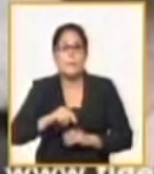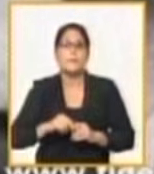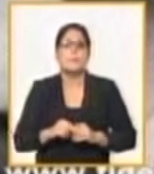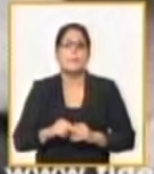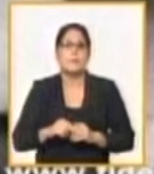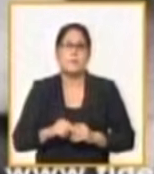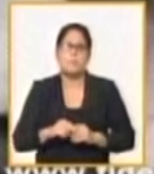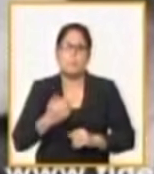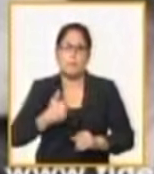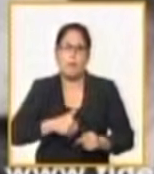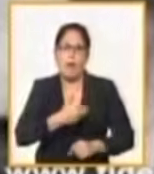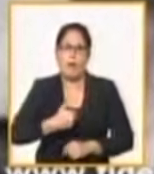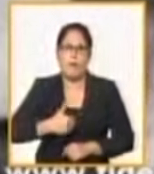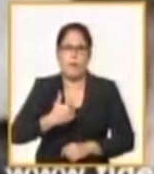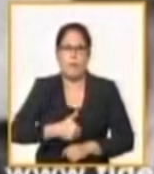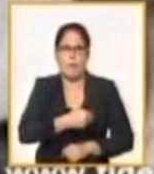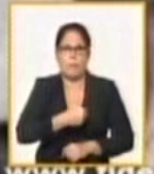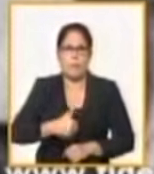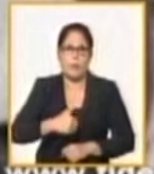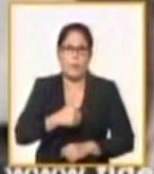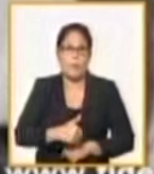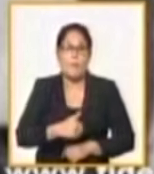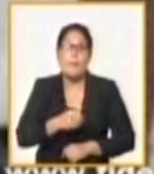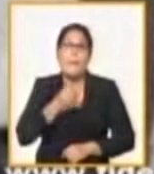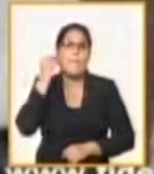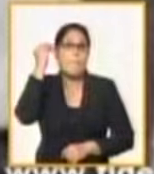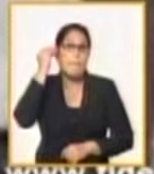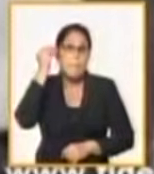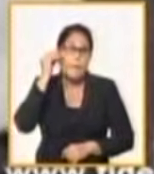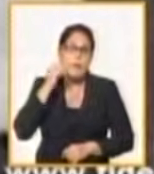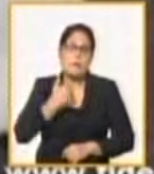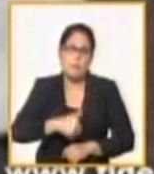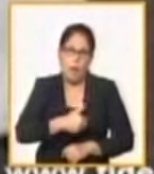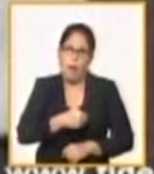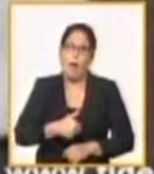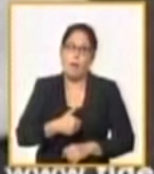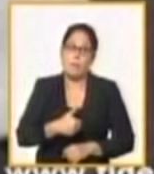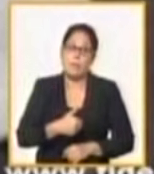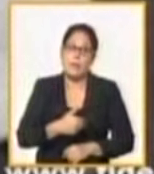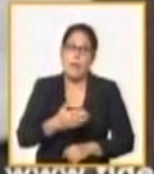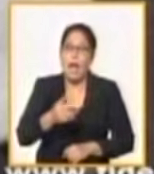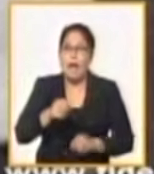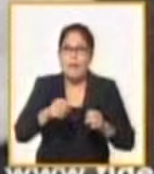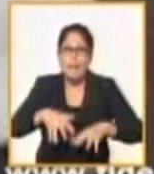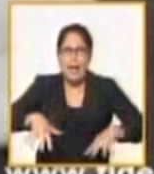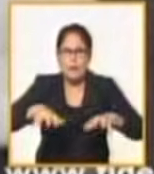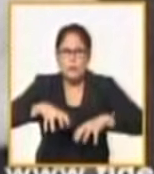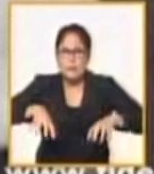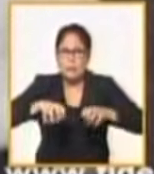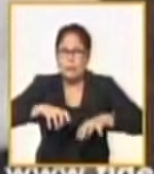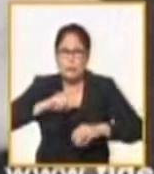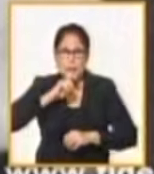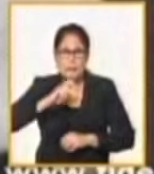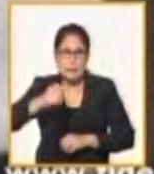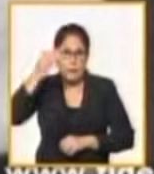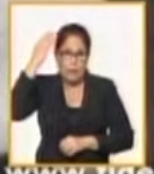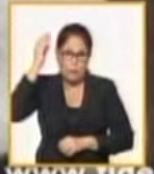pasa hambre, o al menos vive o vivía en condiciones duras,